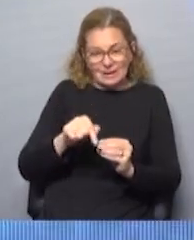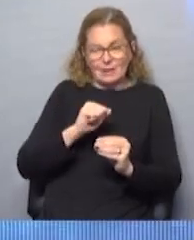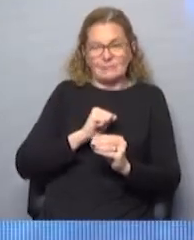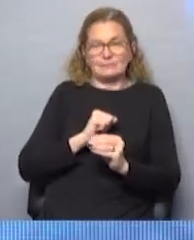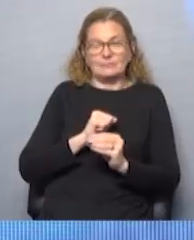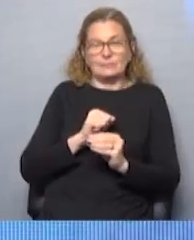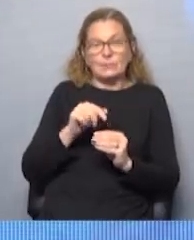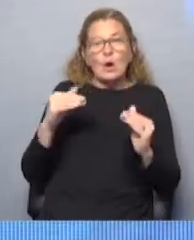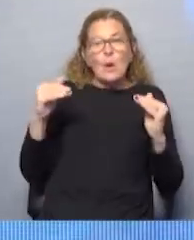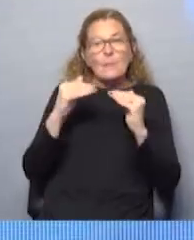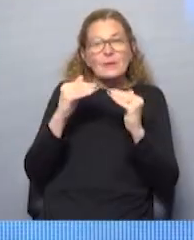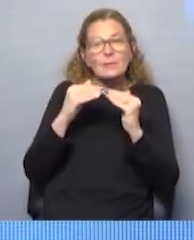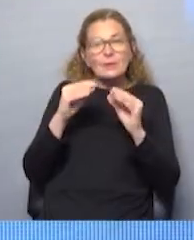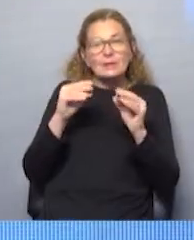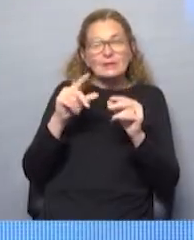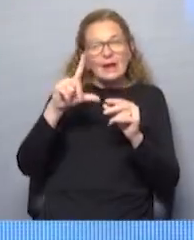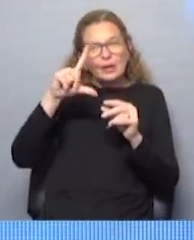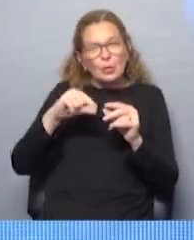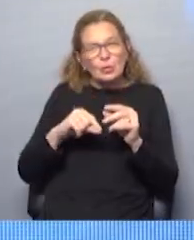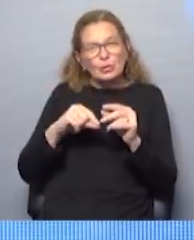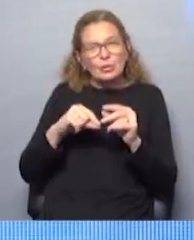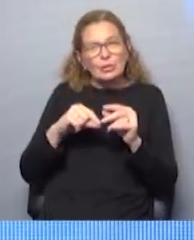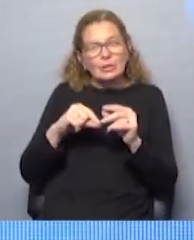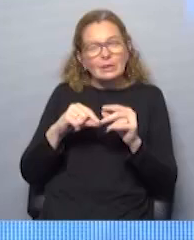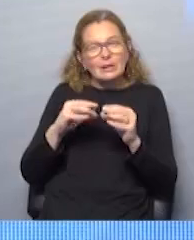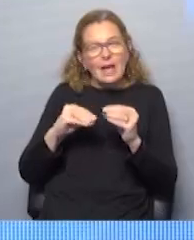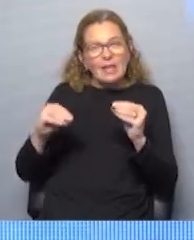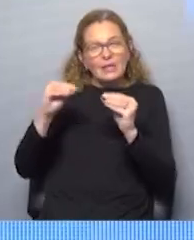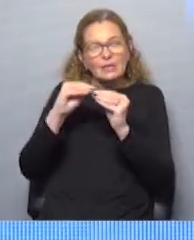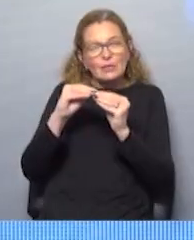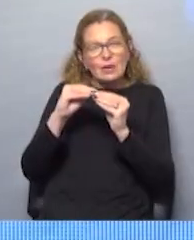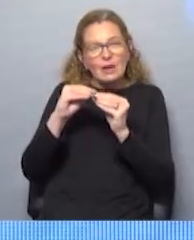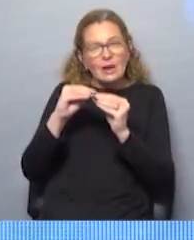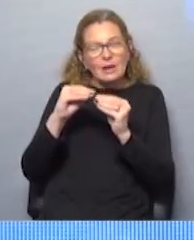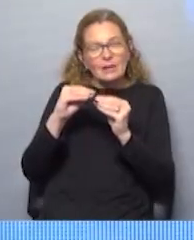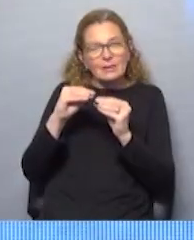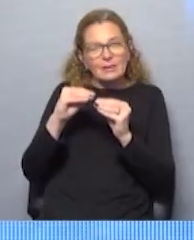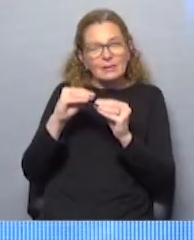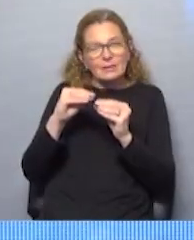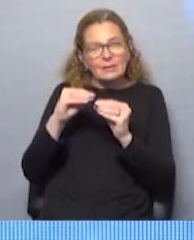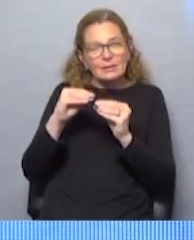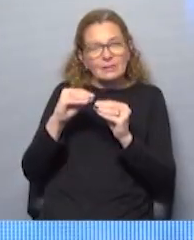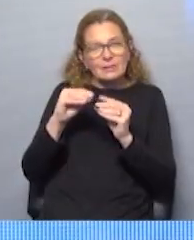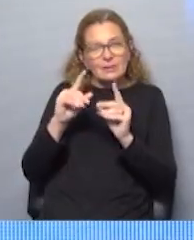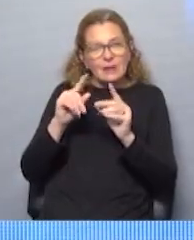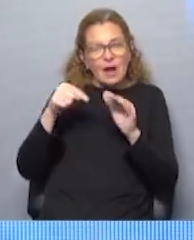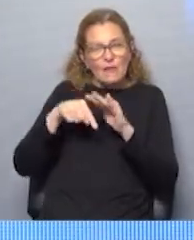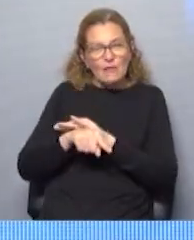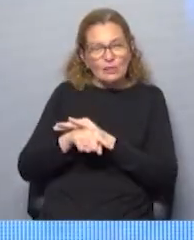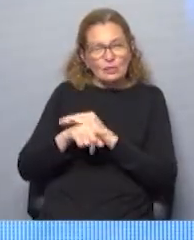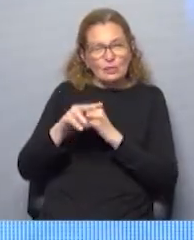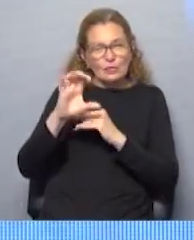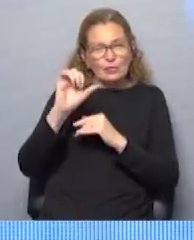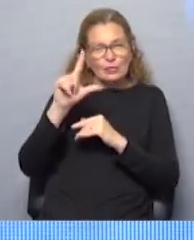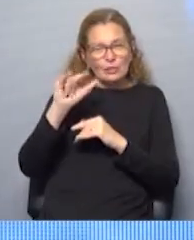lo mismo esta reducción de el adicional al este al fondo de solidaridad o sea